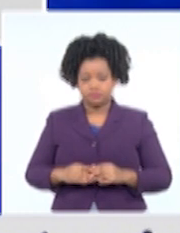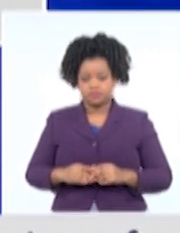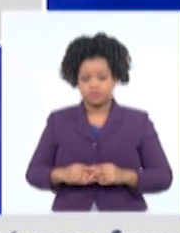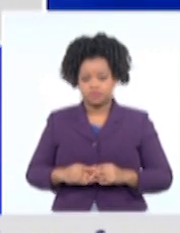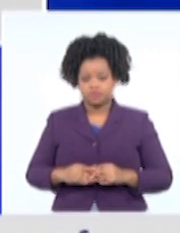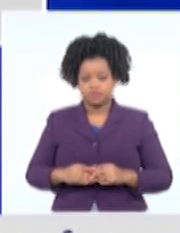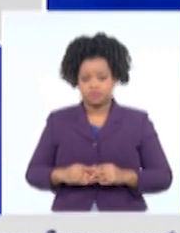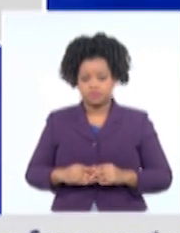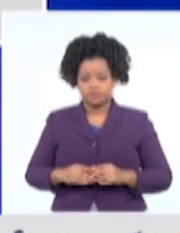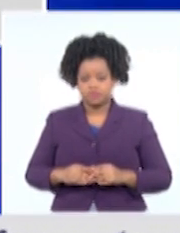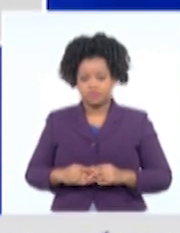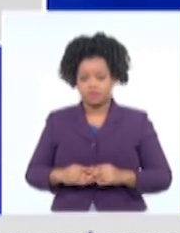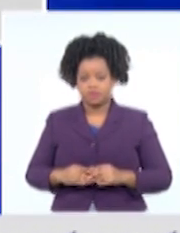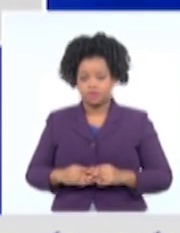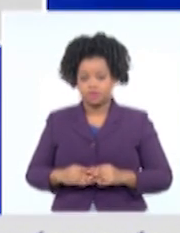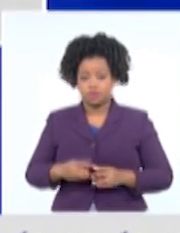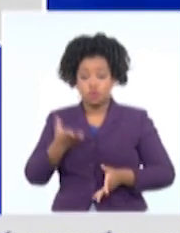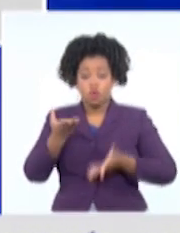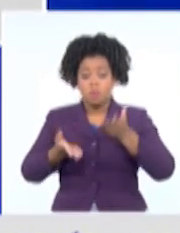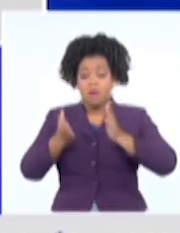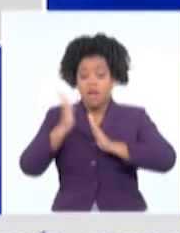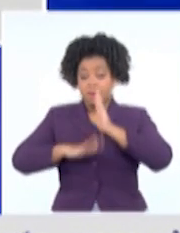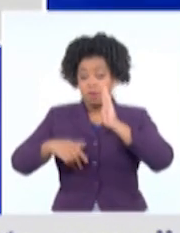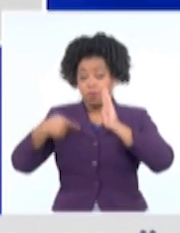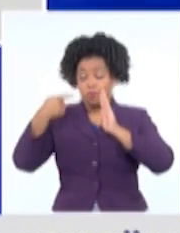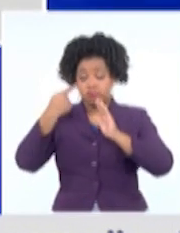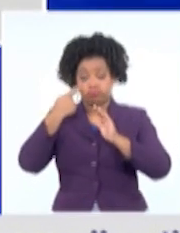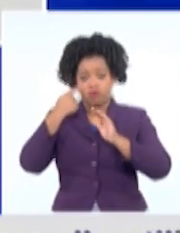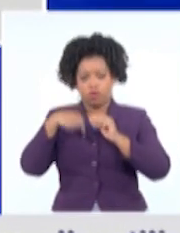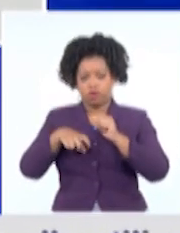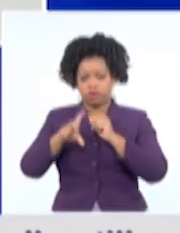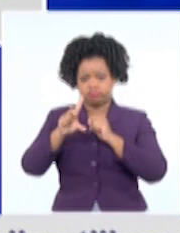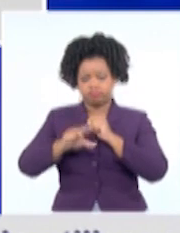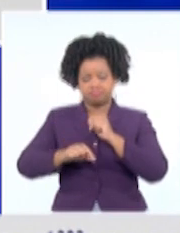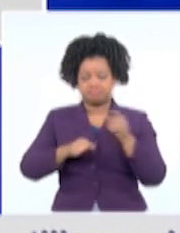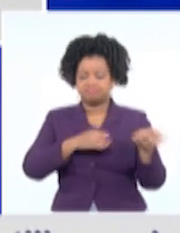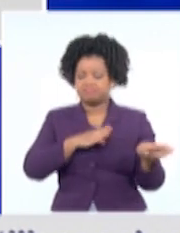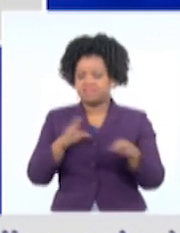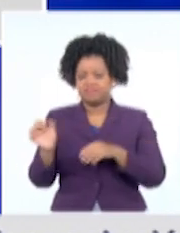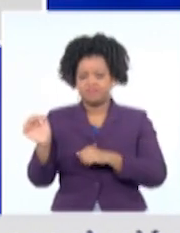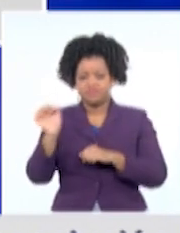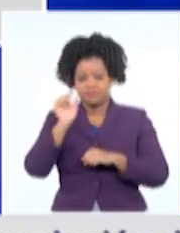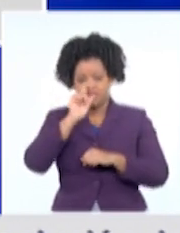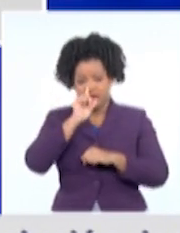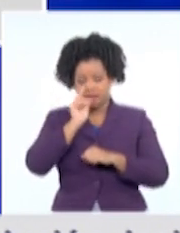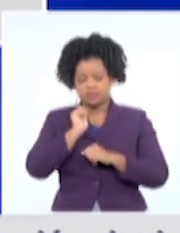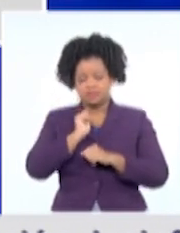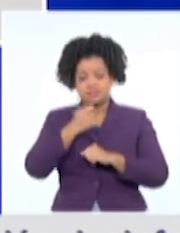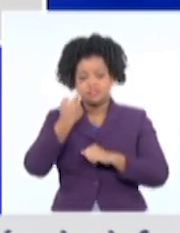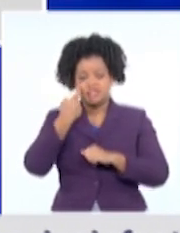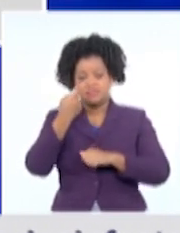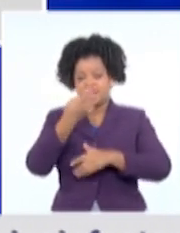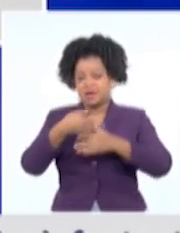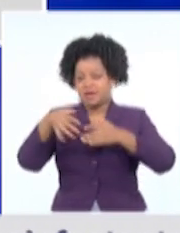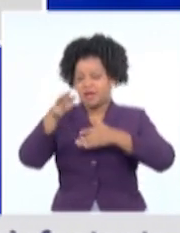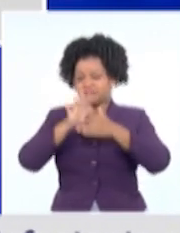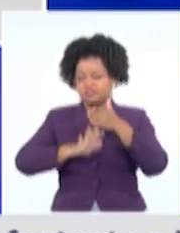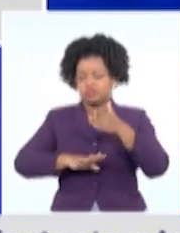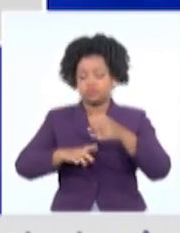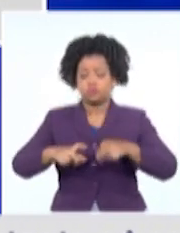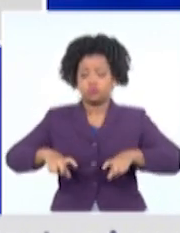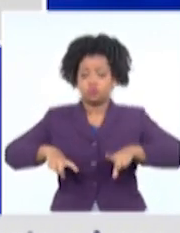Y finalmente, de las cosas que junto con el cumplimiento de las medidas de protección,